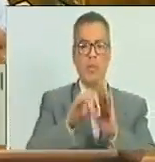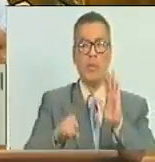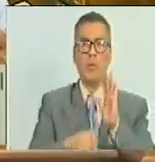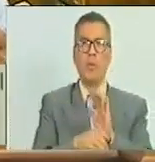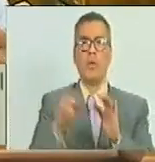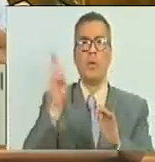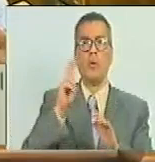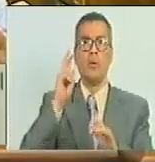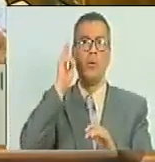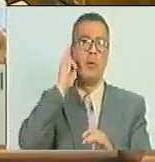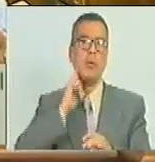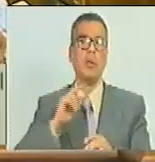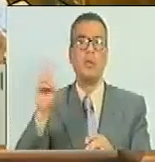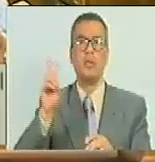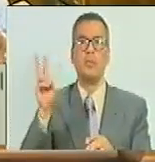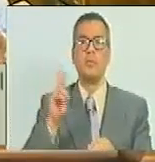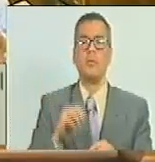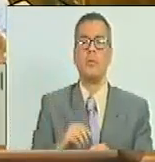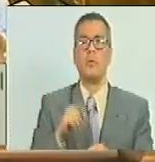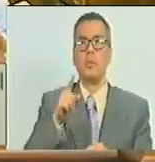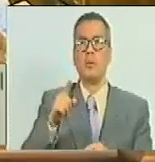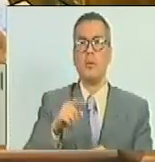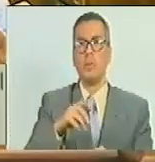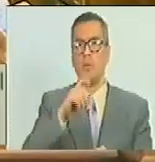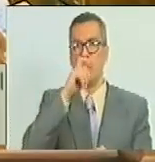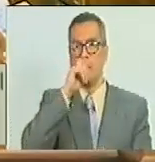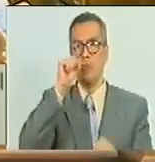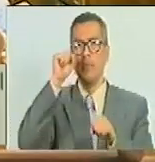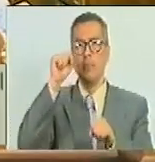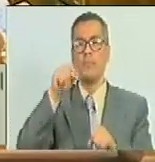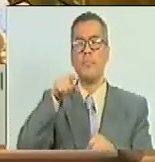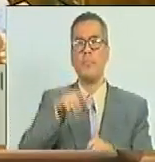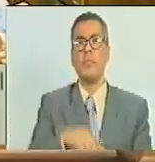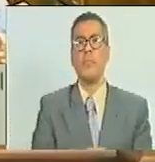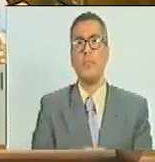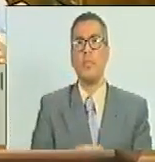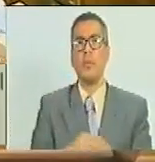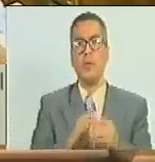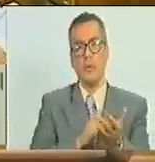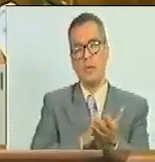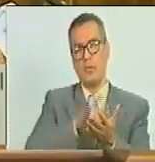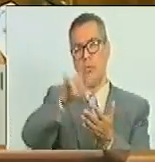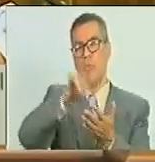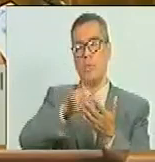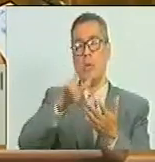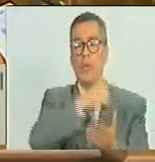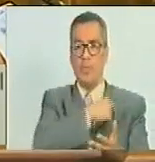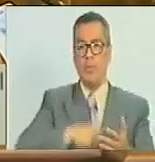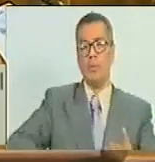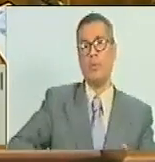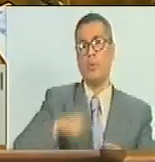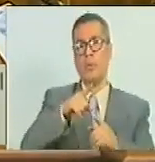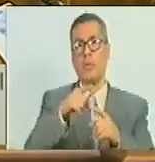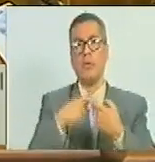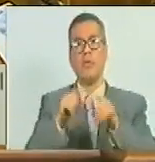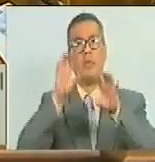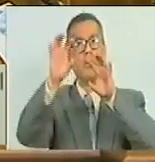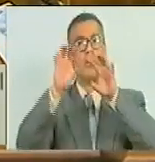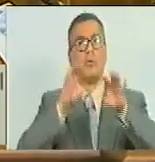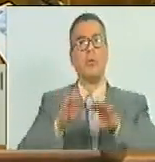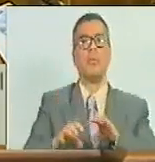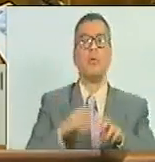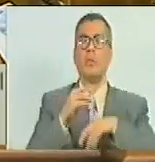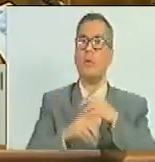constitucional de la República Bolivariana de Venezuela, Nicolás Maduro Moros, emprendió una gira presidencial por varias naciones,